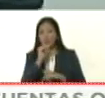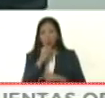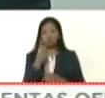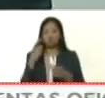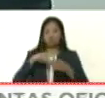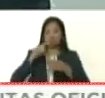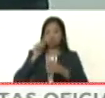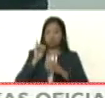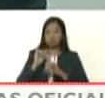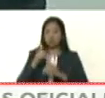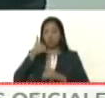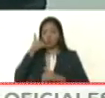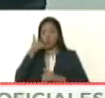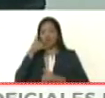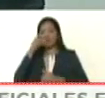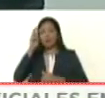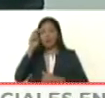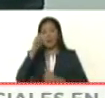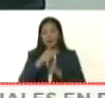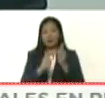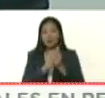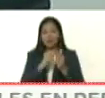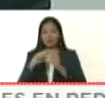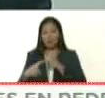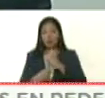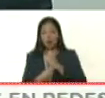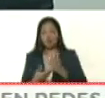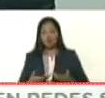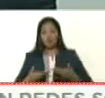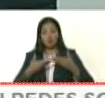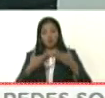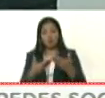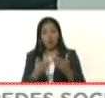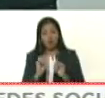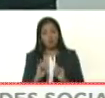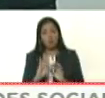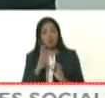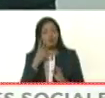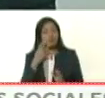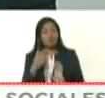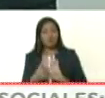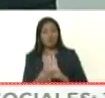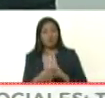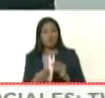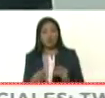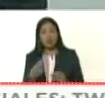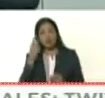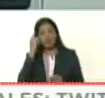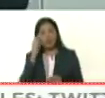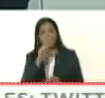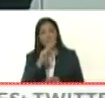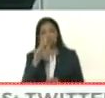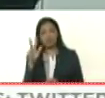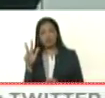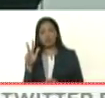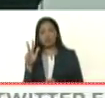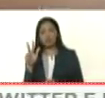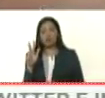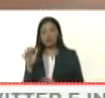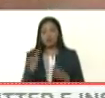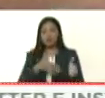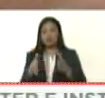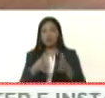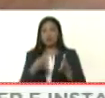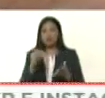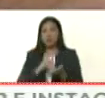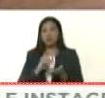celular del señor Marrero y que fueron dados publicidad el día 23 de marzo, aparece un personaje